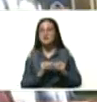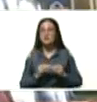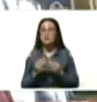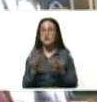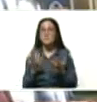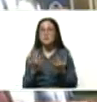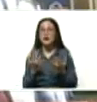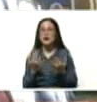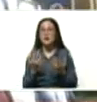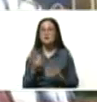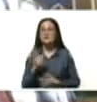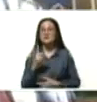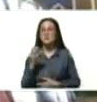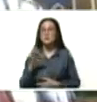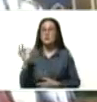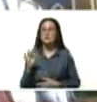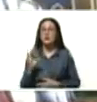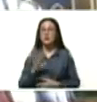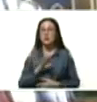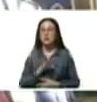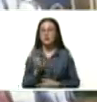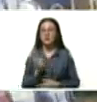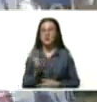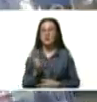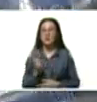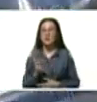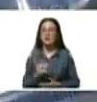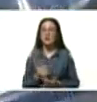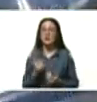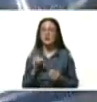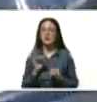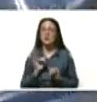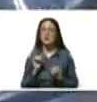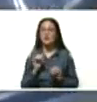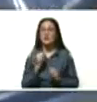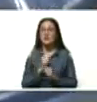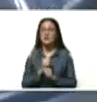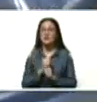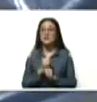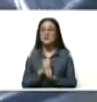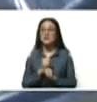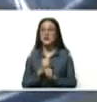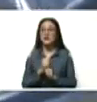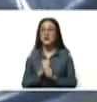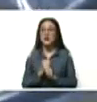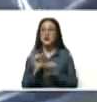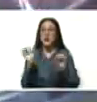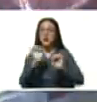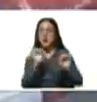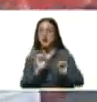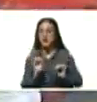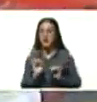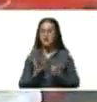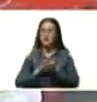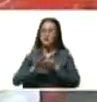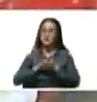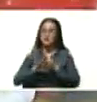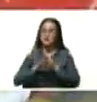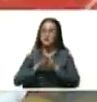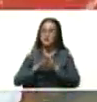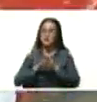obra 100% venezolana. Luego pasan por un trabajo de lo que es el lavado, luego el lijado, luego